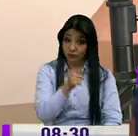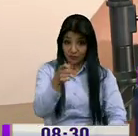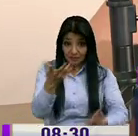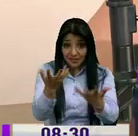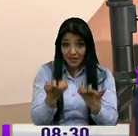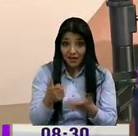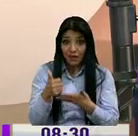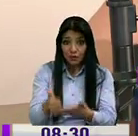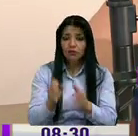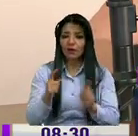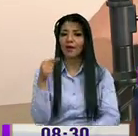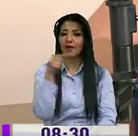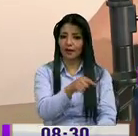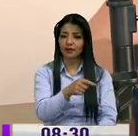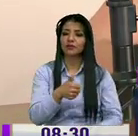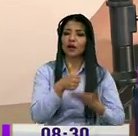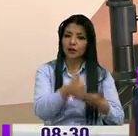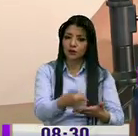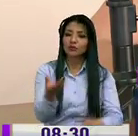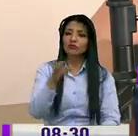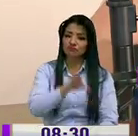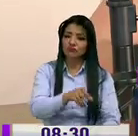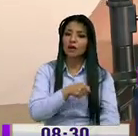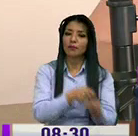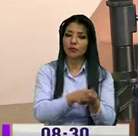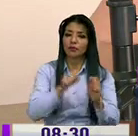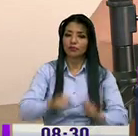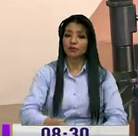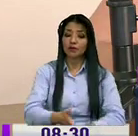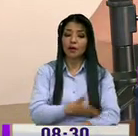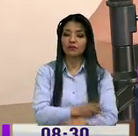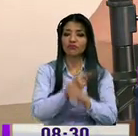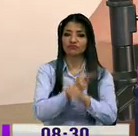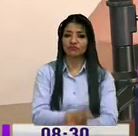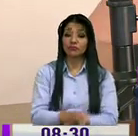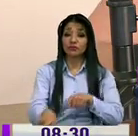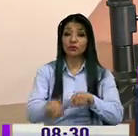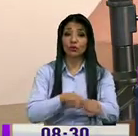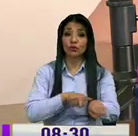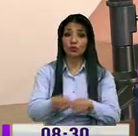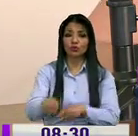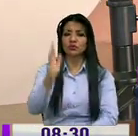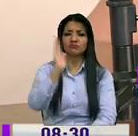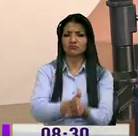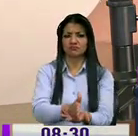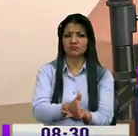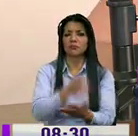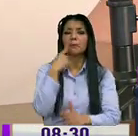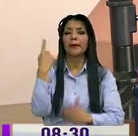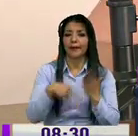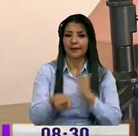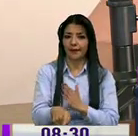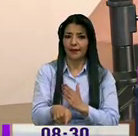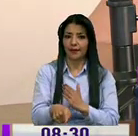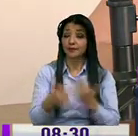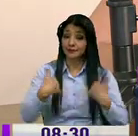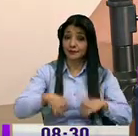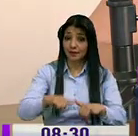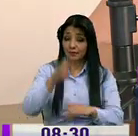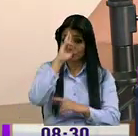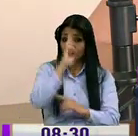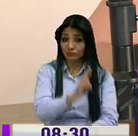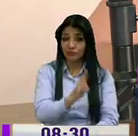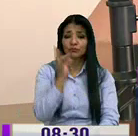eso dediquémonos, a prevenir esa violencia y que estos concursos nos sirvan para perpetuar la violencia contra las